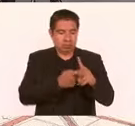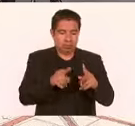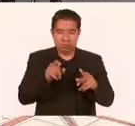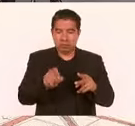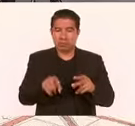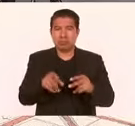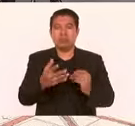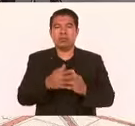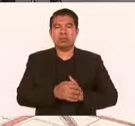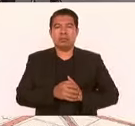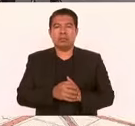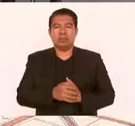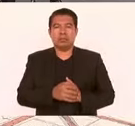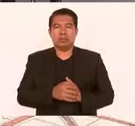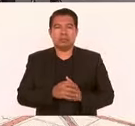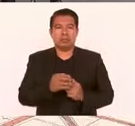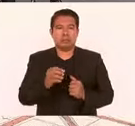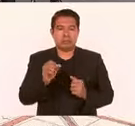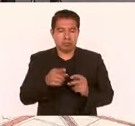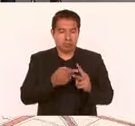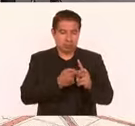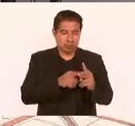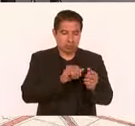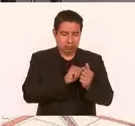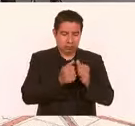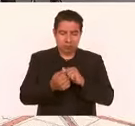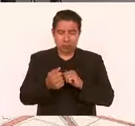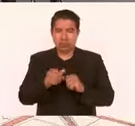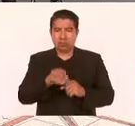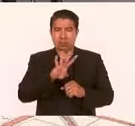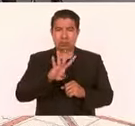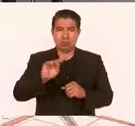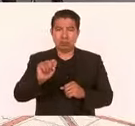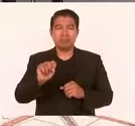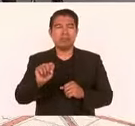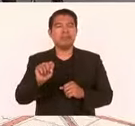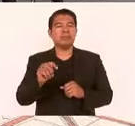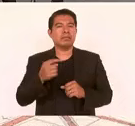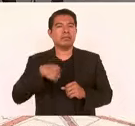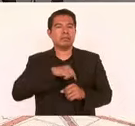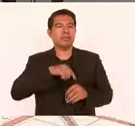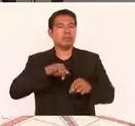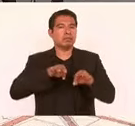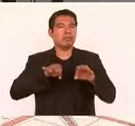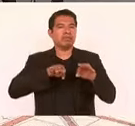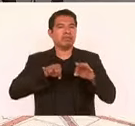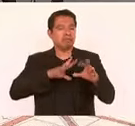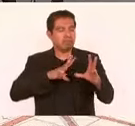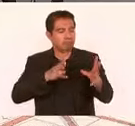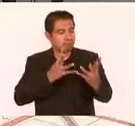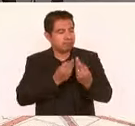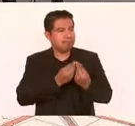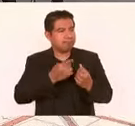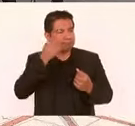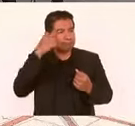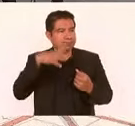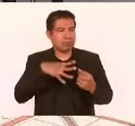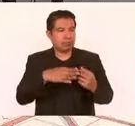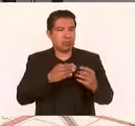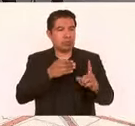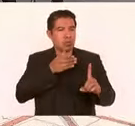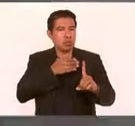trabajo desde el periodo de la transición, hemos trabajado con estricto apego a dichos